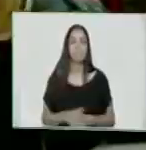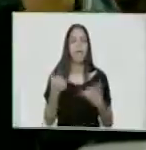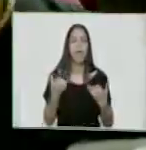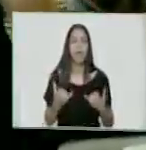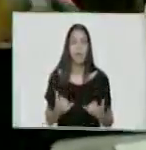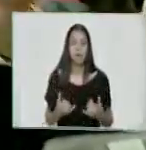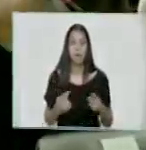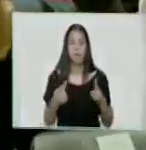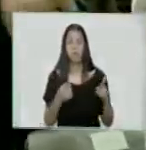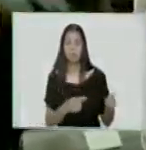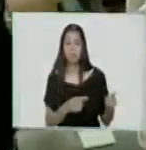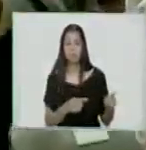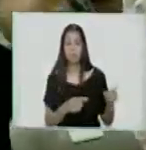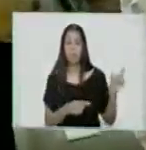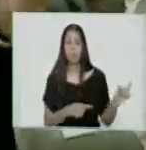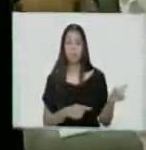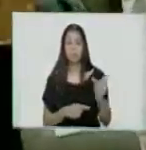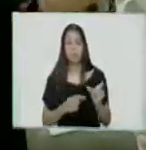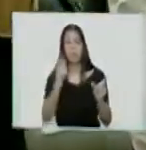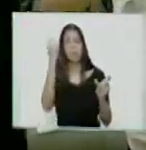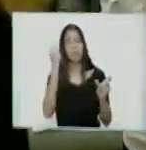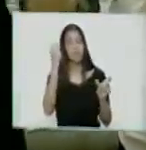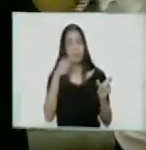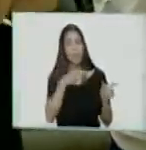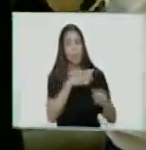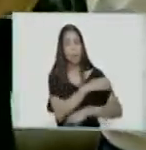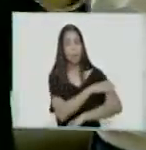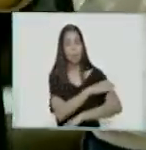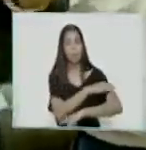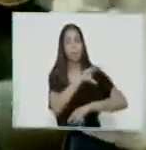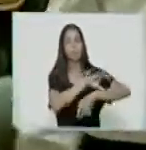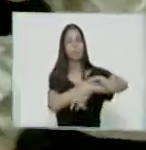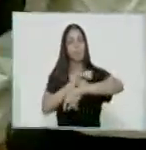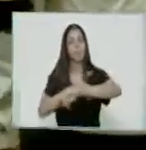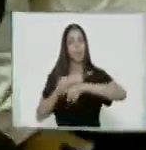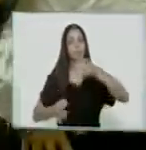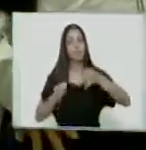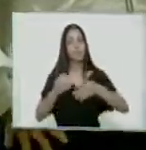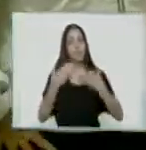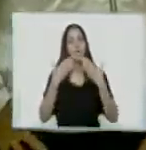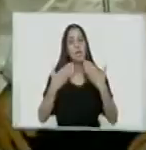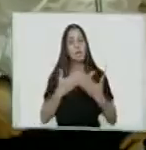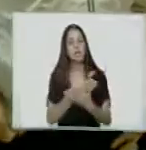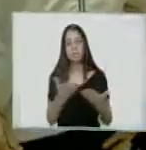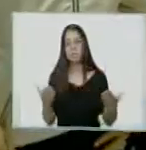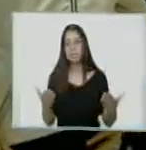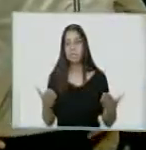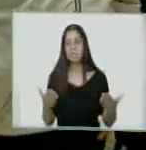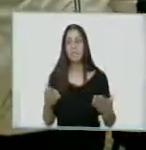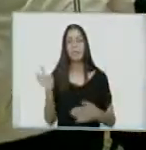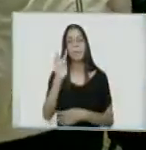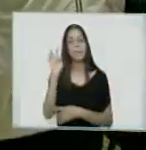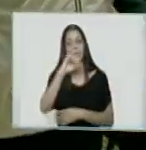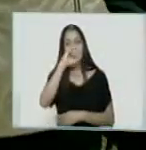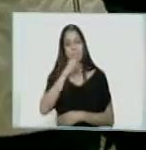juicio que a ellos se les sigue. Muchísimas gracias, querido camarada, querida Venezuela.